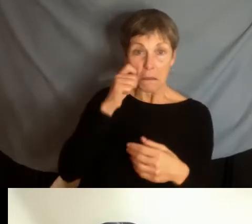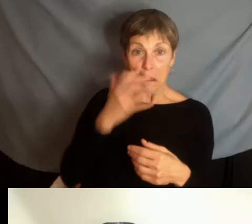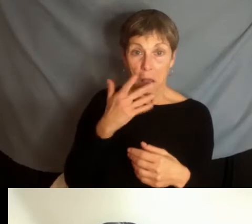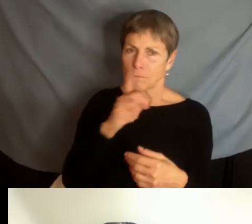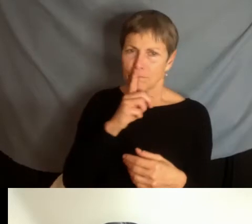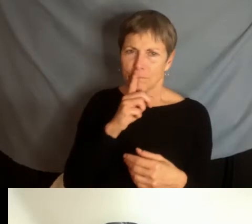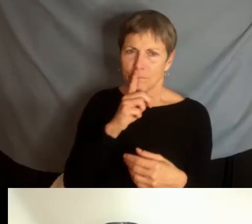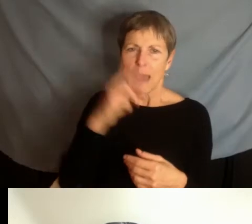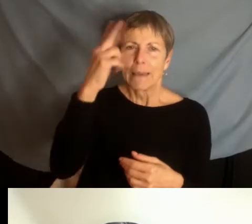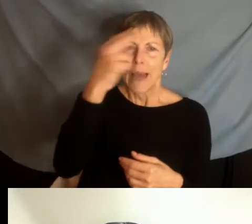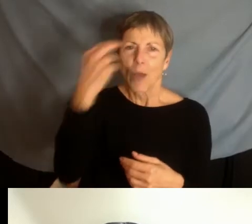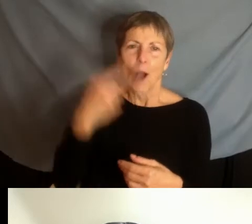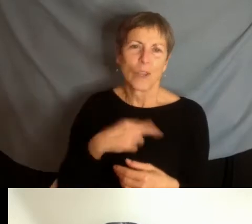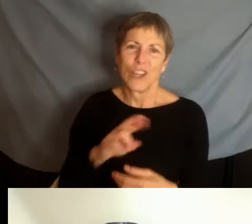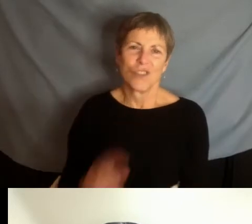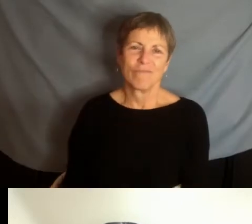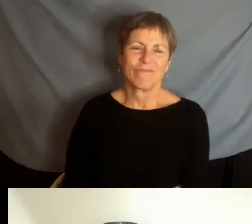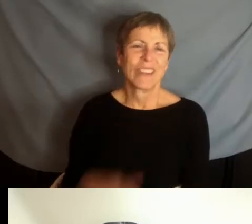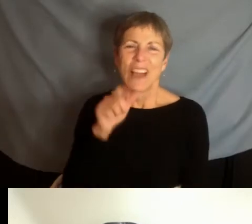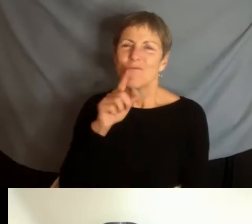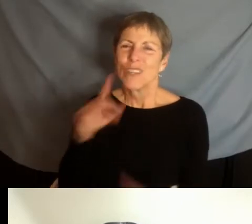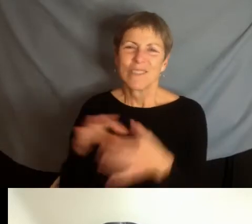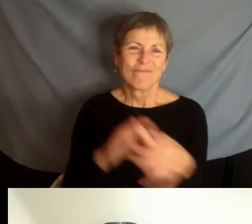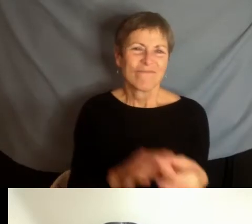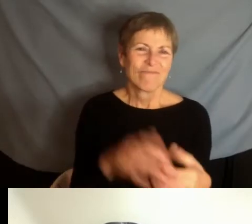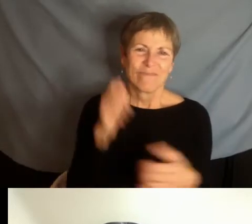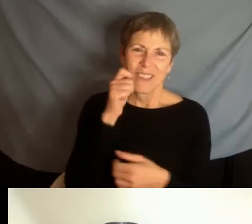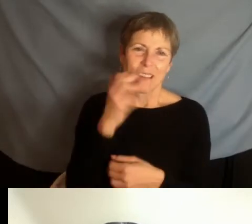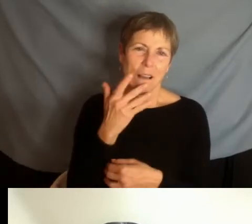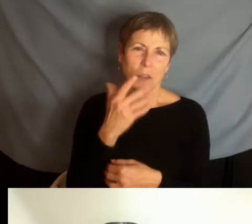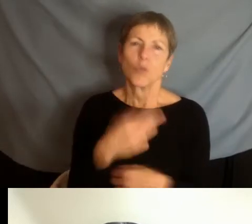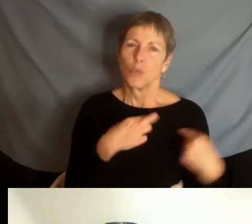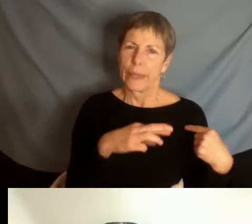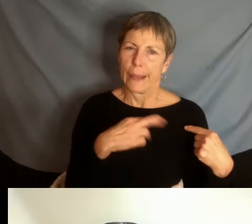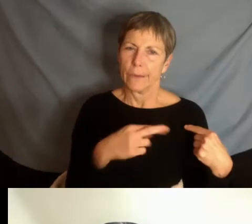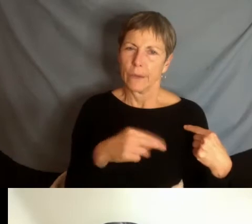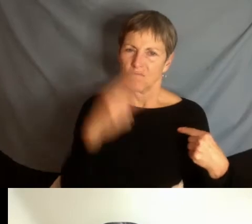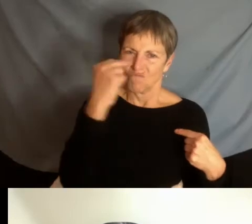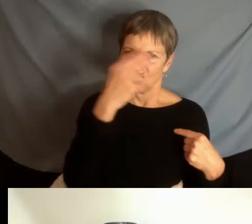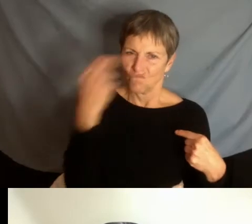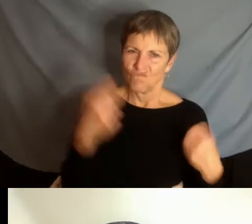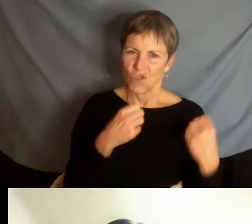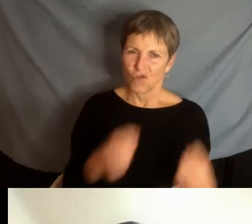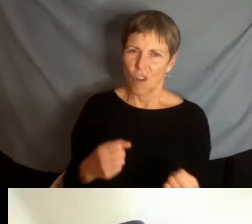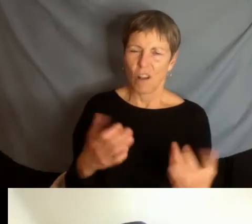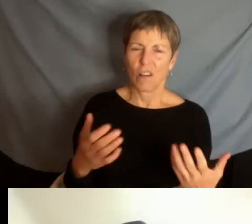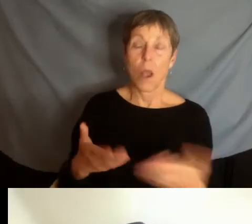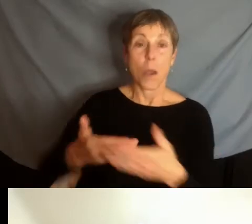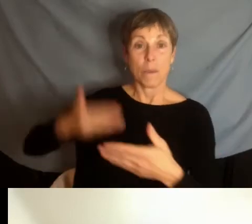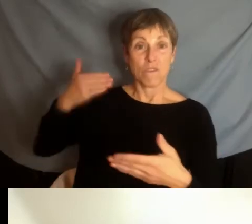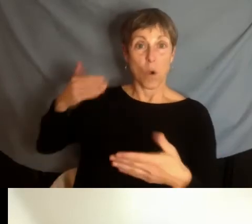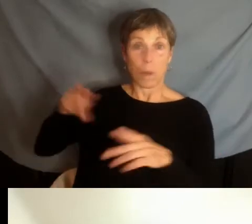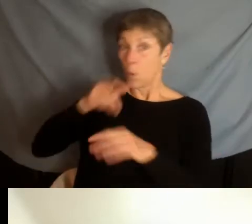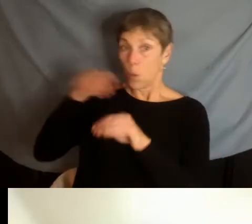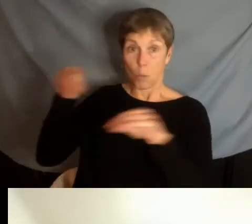era el catolicismo de los inmigrantes irlandeses, aparte de una cuestión racial en ese momento. La mayoría de